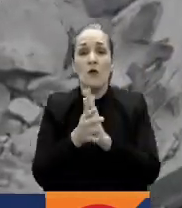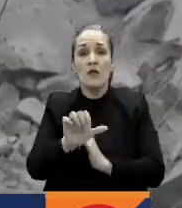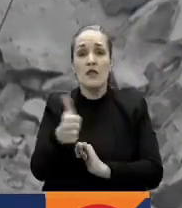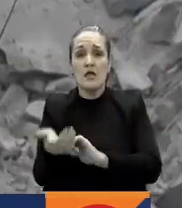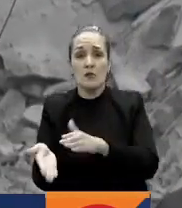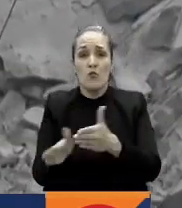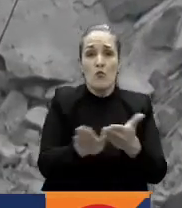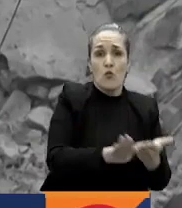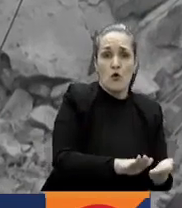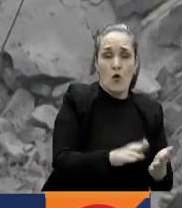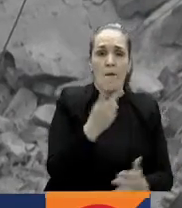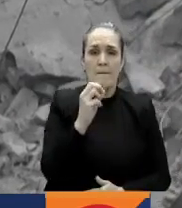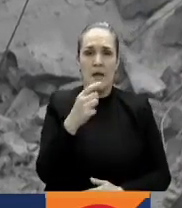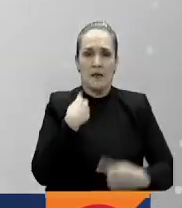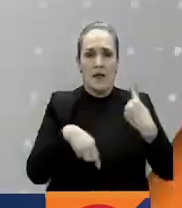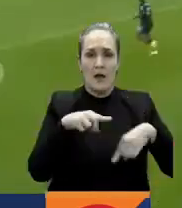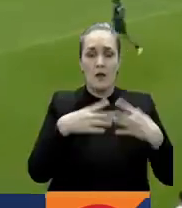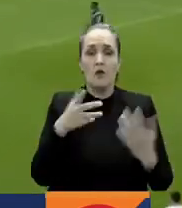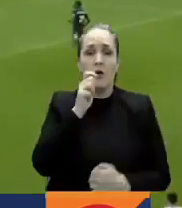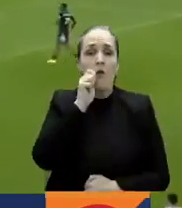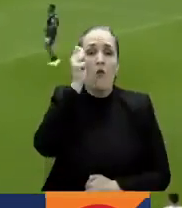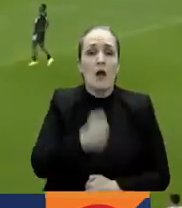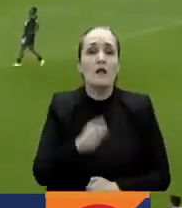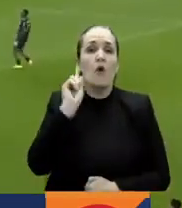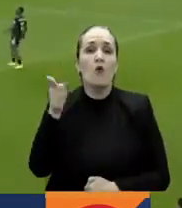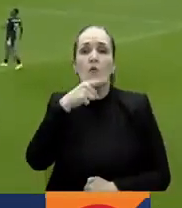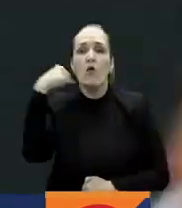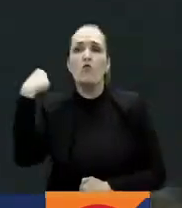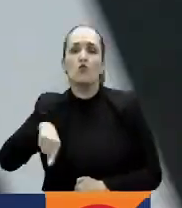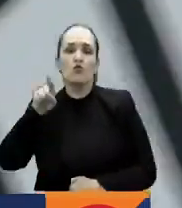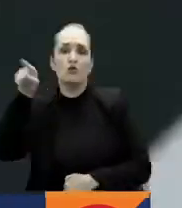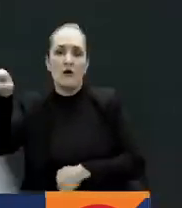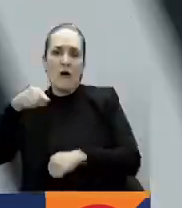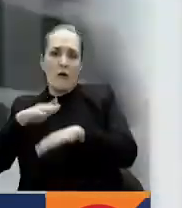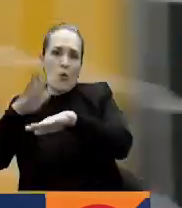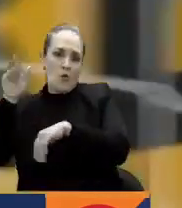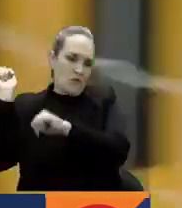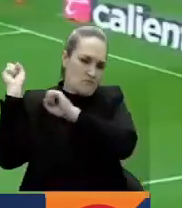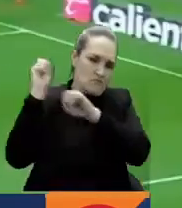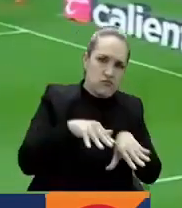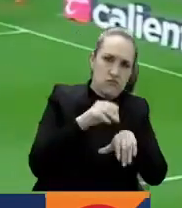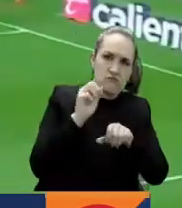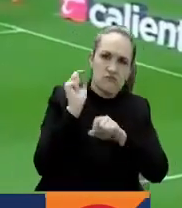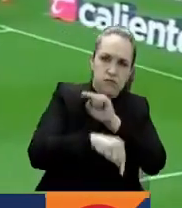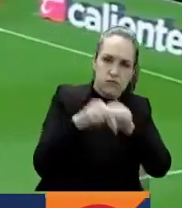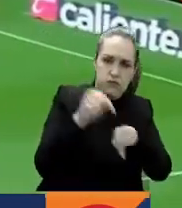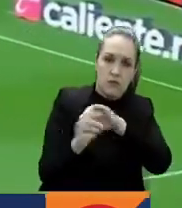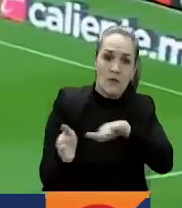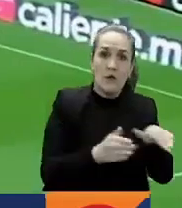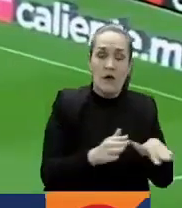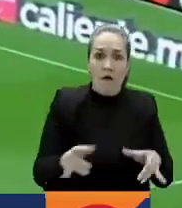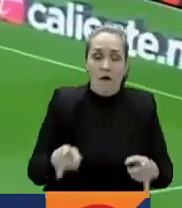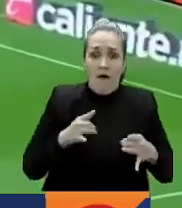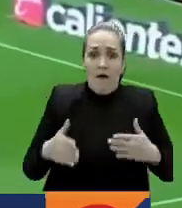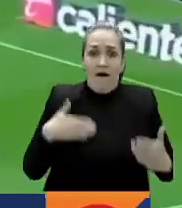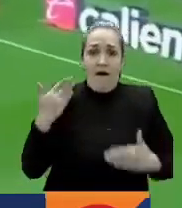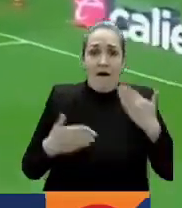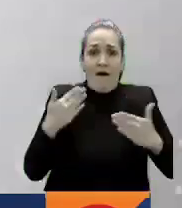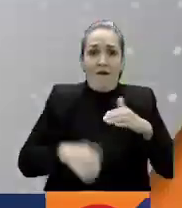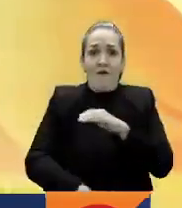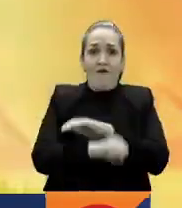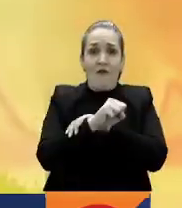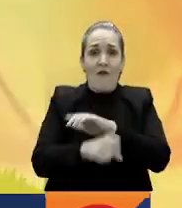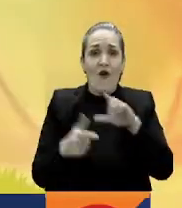nuevo bombardeo de Rusia en Ucrania. En los deportes, una decena de goles de colombianos alegraron a los seguidores del